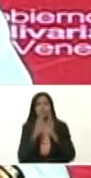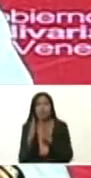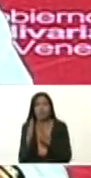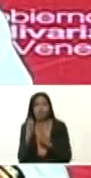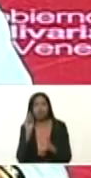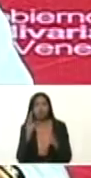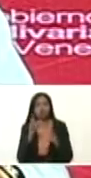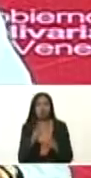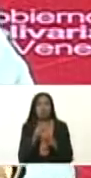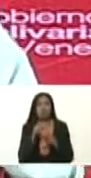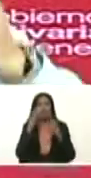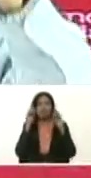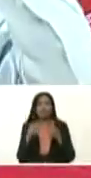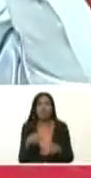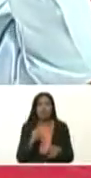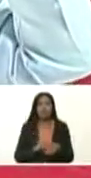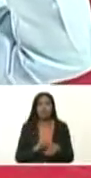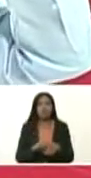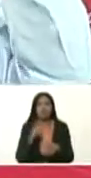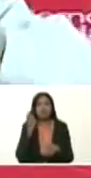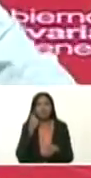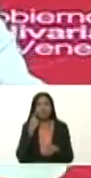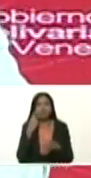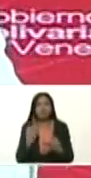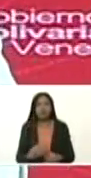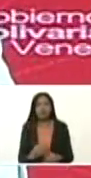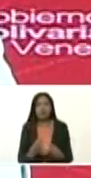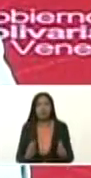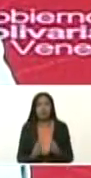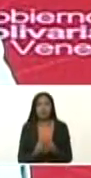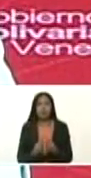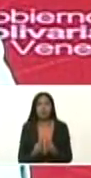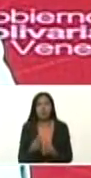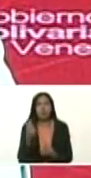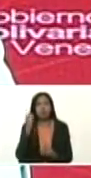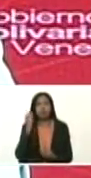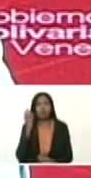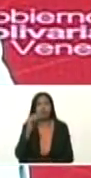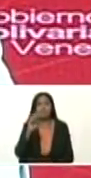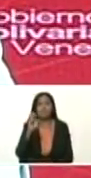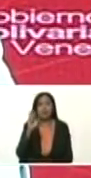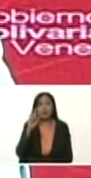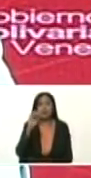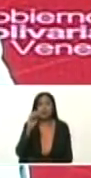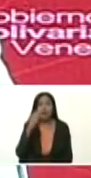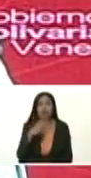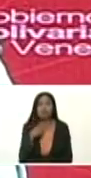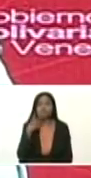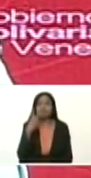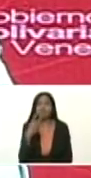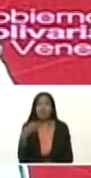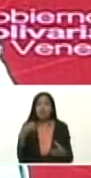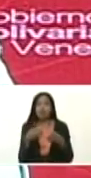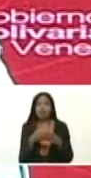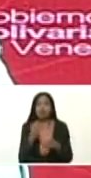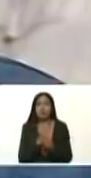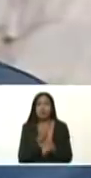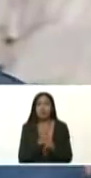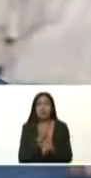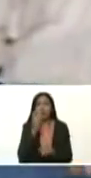tomando decisiones en tiempo real. Con ustedes, Mariani Granado, vocera de la clase obrera.